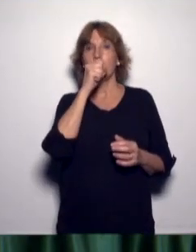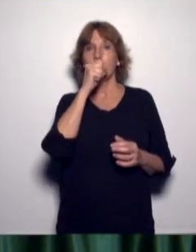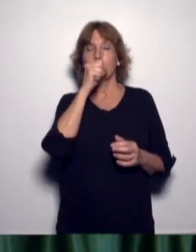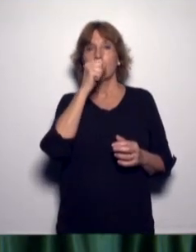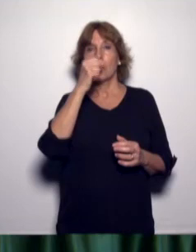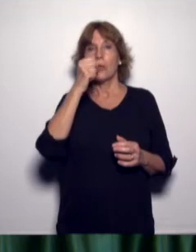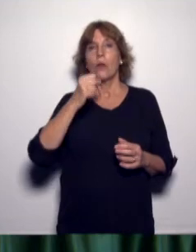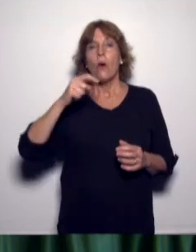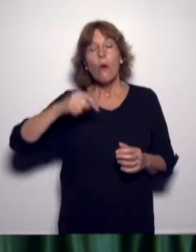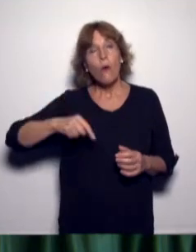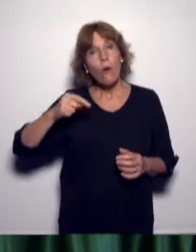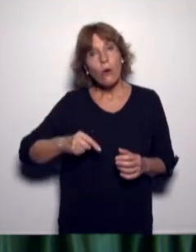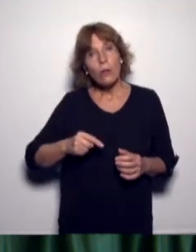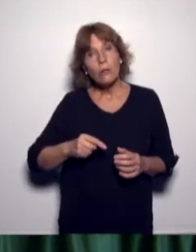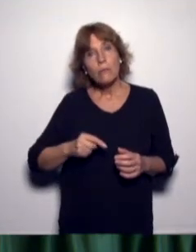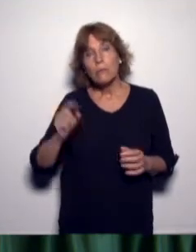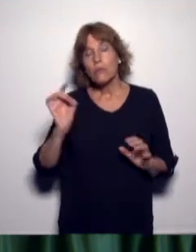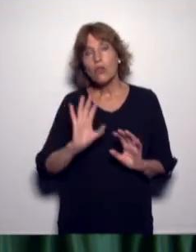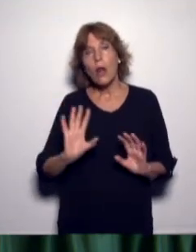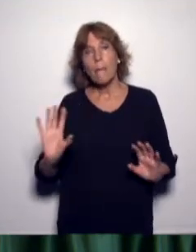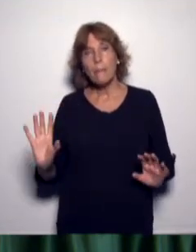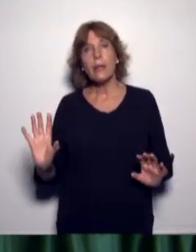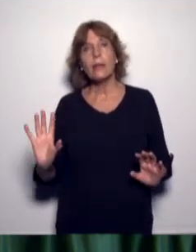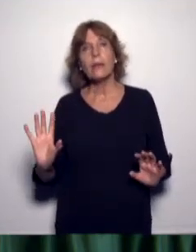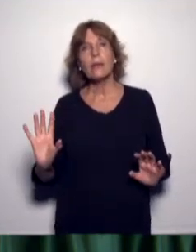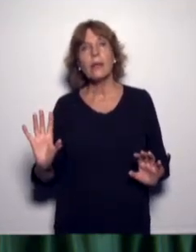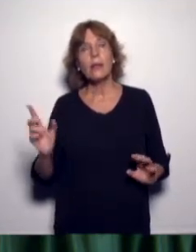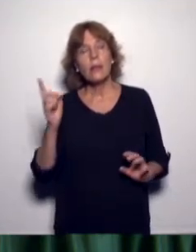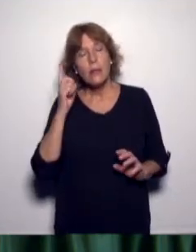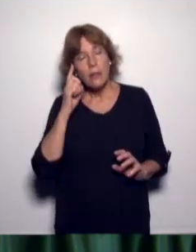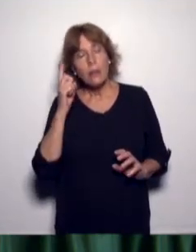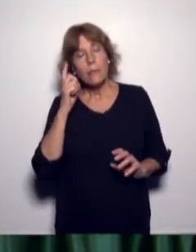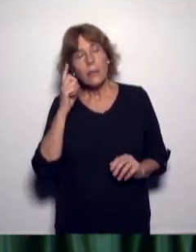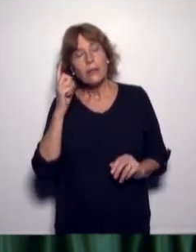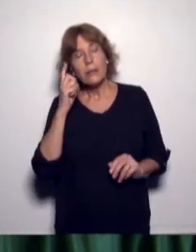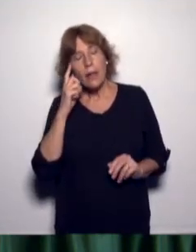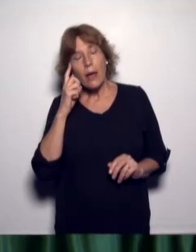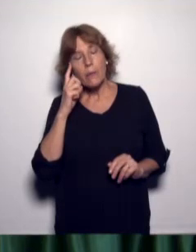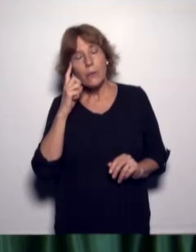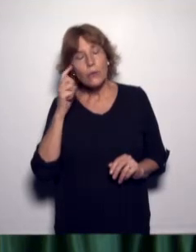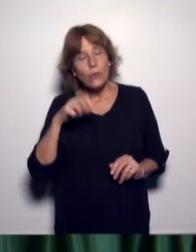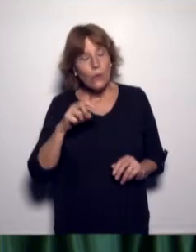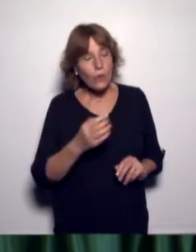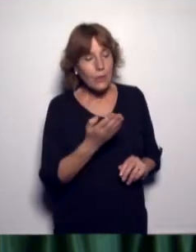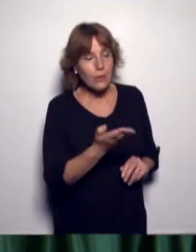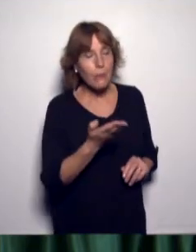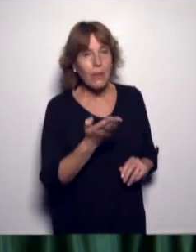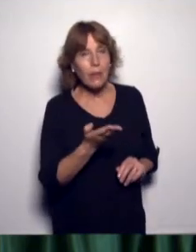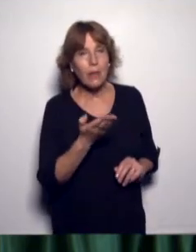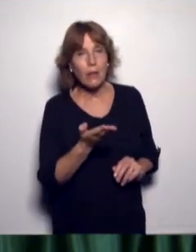el Evangelio de Marcos. Hoy simplemente nos quedamos con esta súplica del